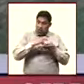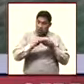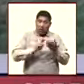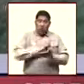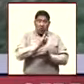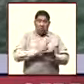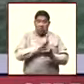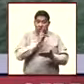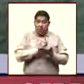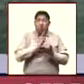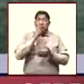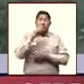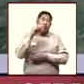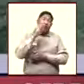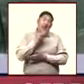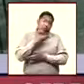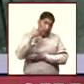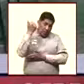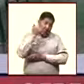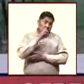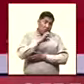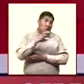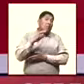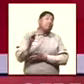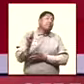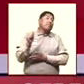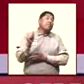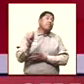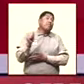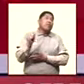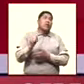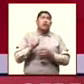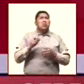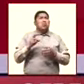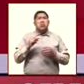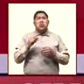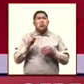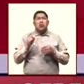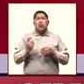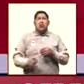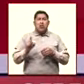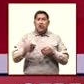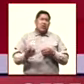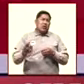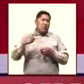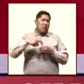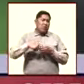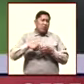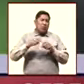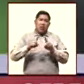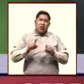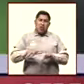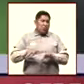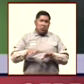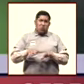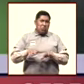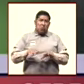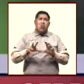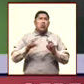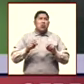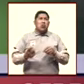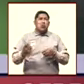de San Simón, según esta organización? No necesitan inscribirse al examen de ingreso que va a ser el directo. Tampoco